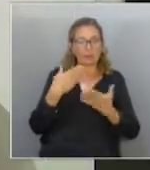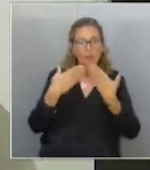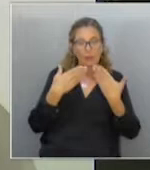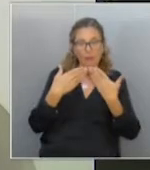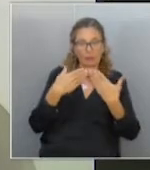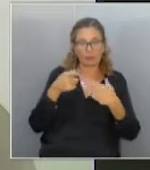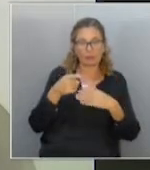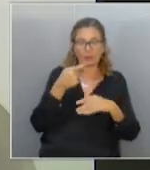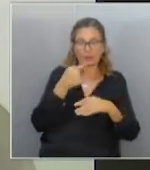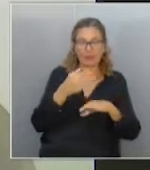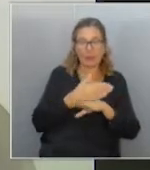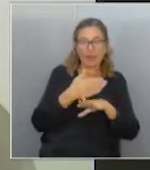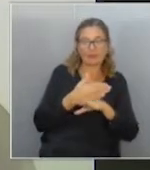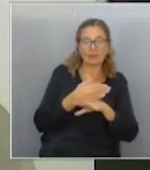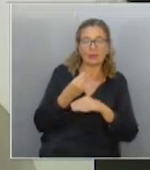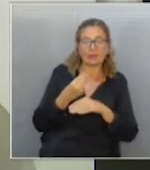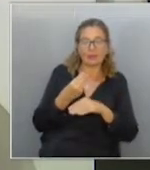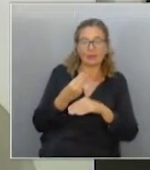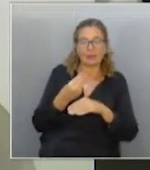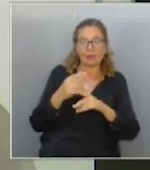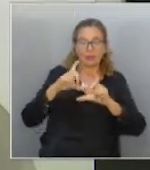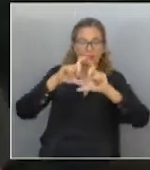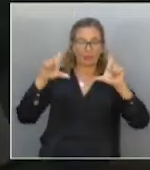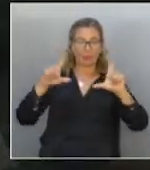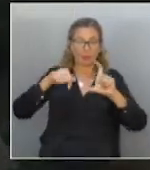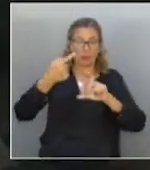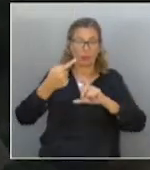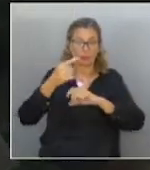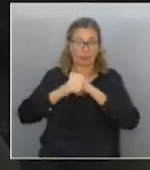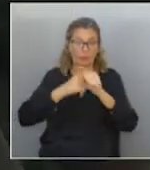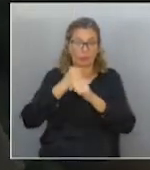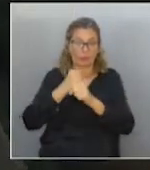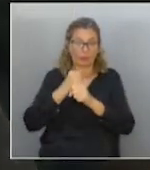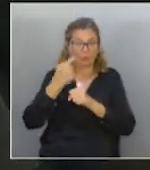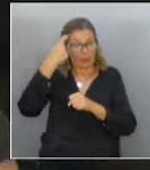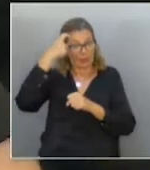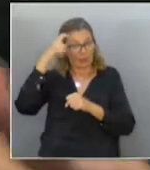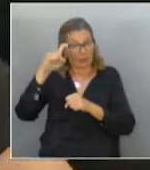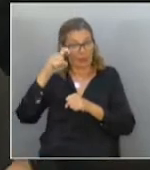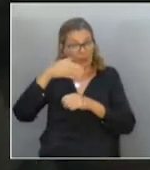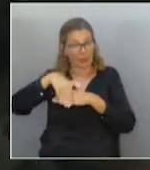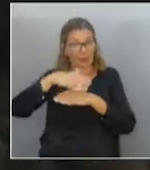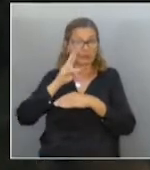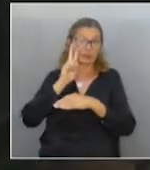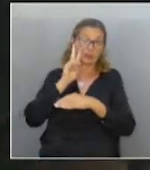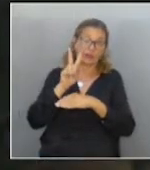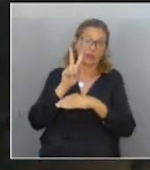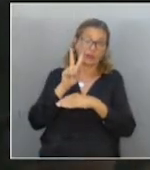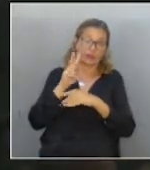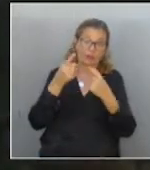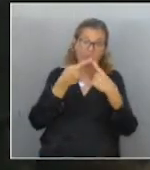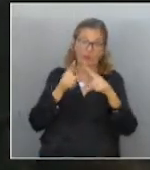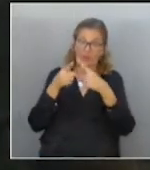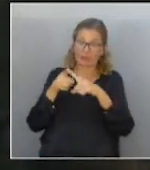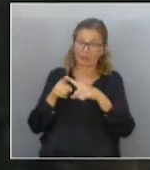esto que te decía al principio sobre qué nos pasaba con las balconeras de otros años, esta idea como de ir por la calle y ver que en las casas estaban como diferentes